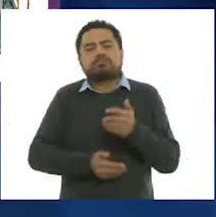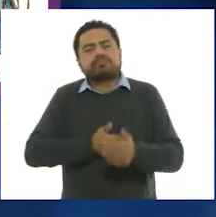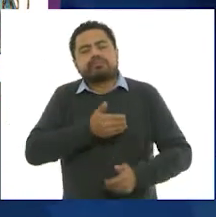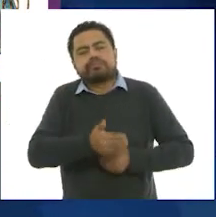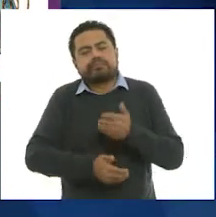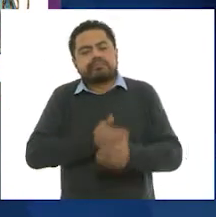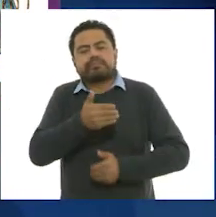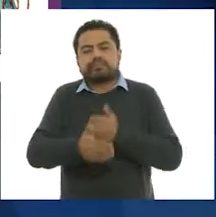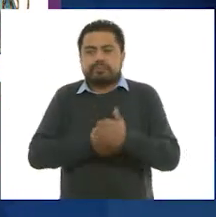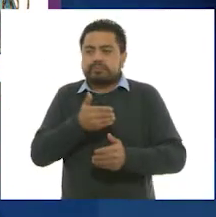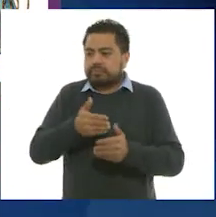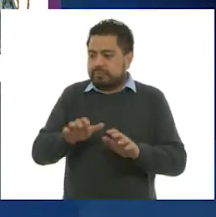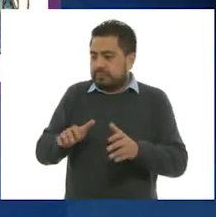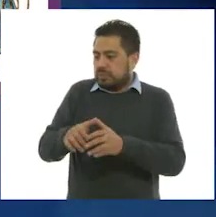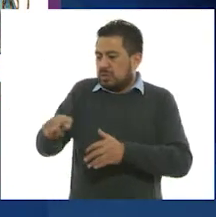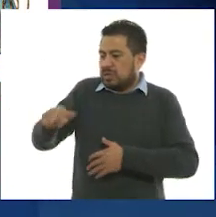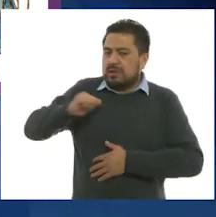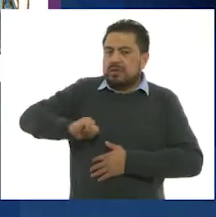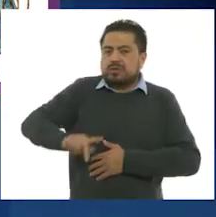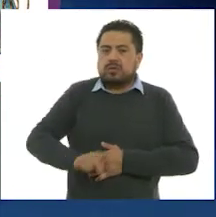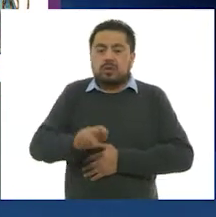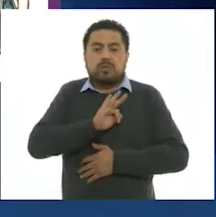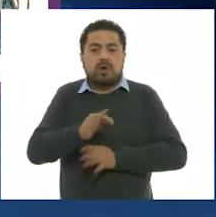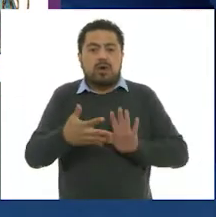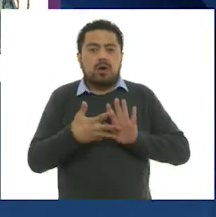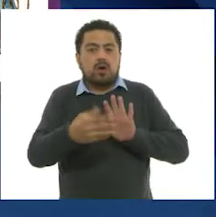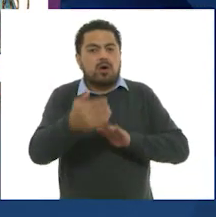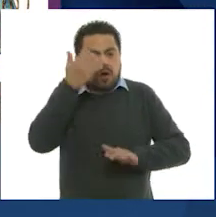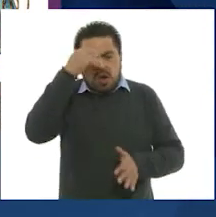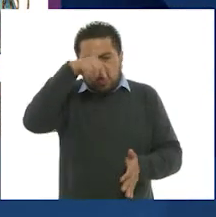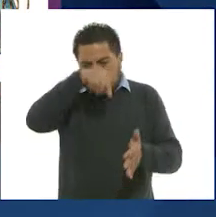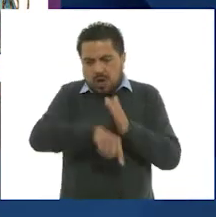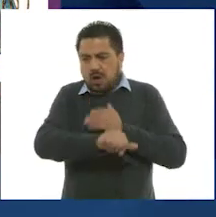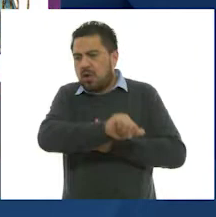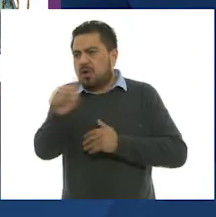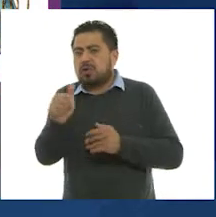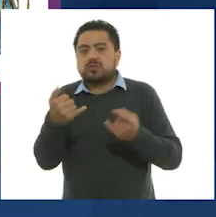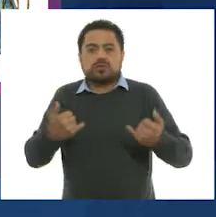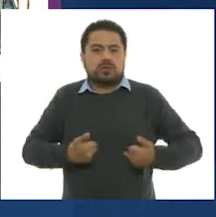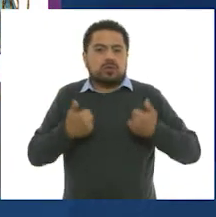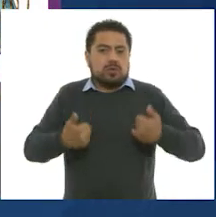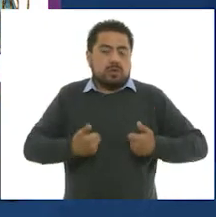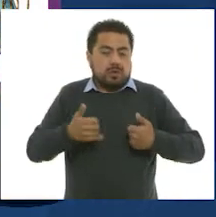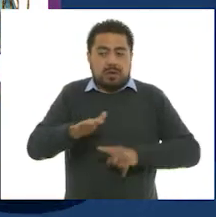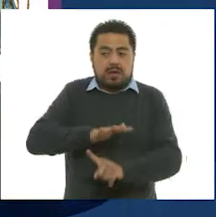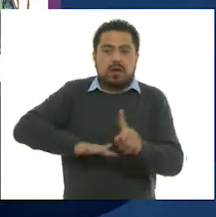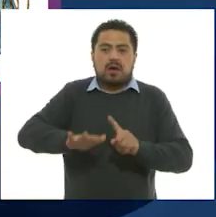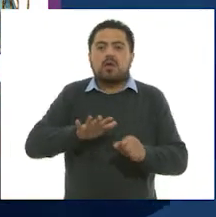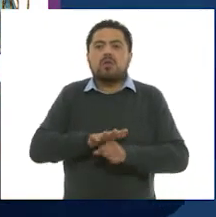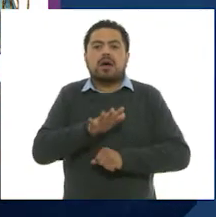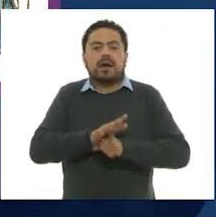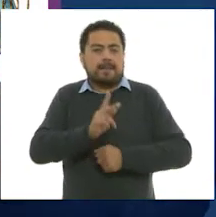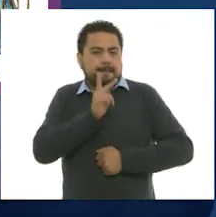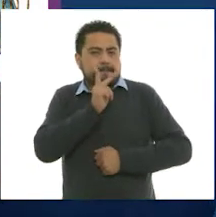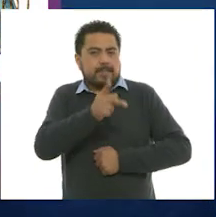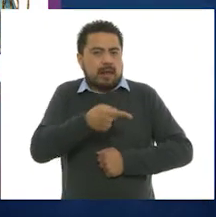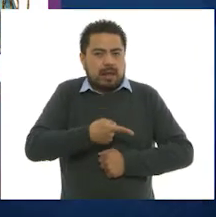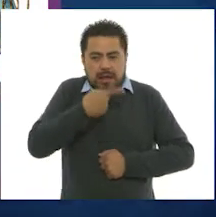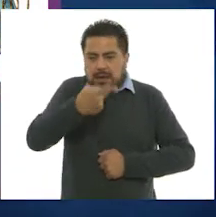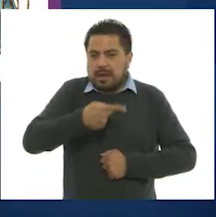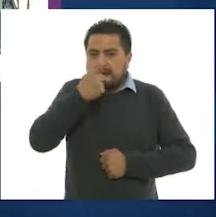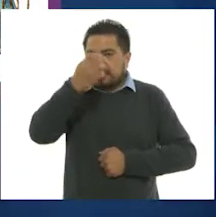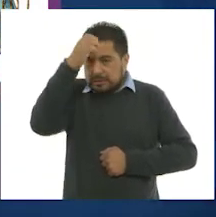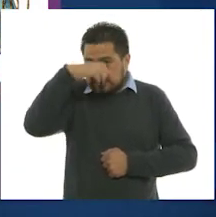los quipu camayoc podrían transmitir sus conocimientos a otros jóvenes incas a través de la palabra hablada,